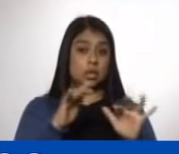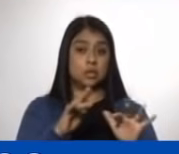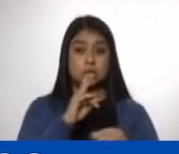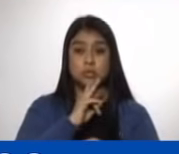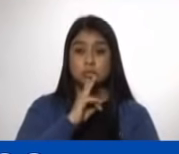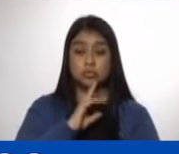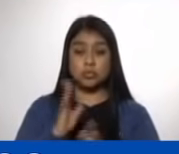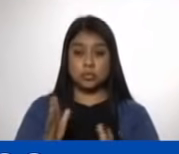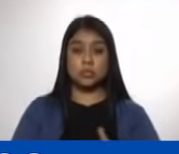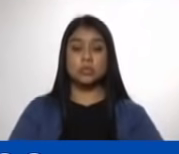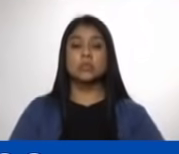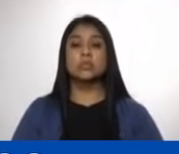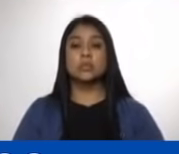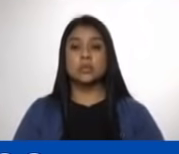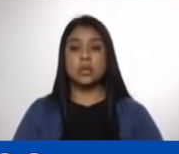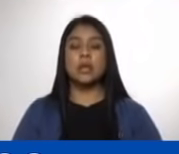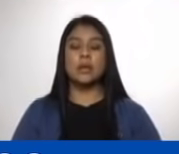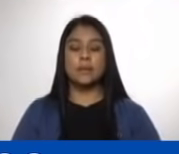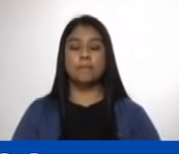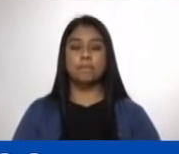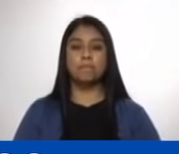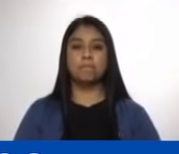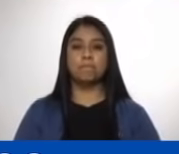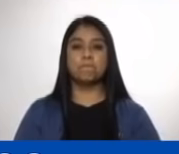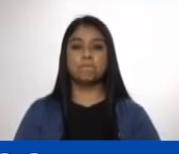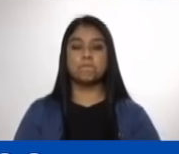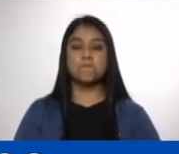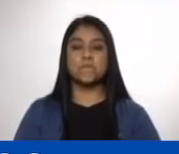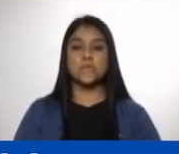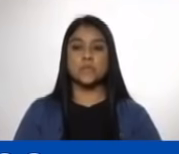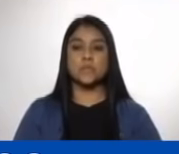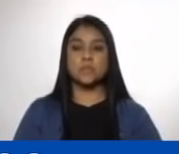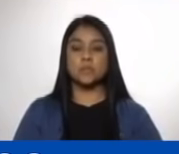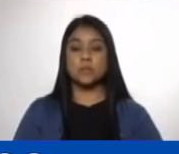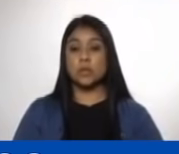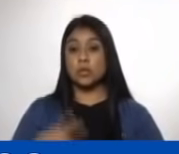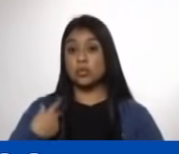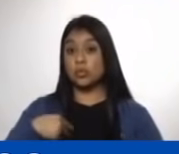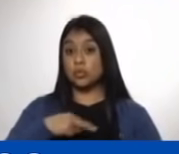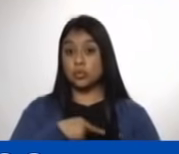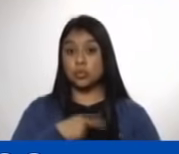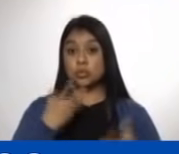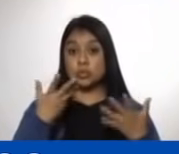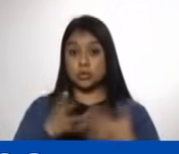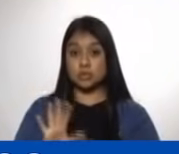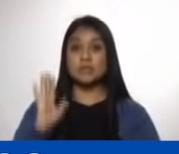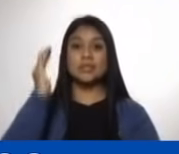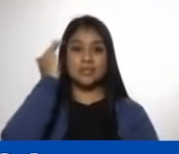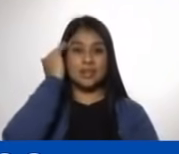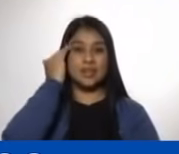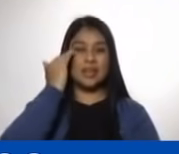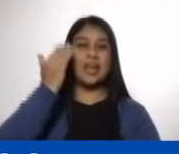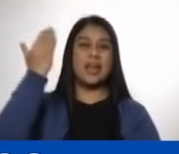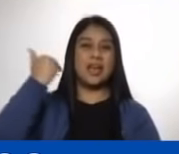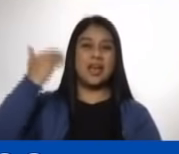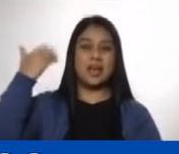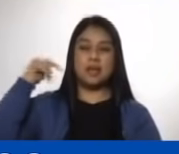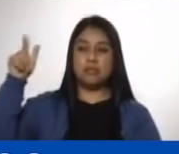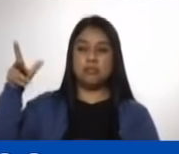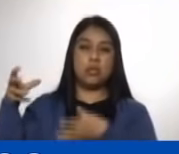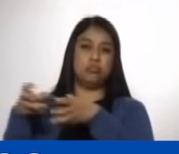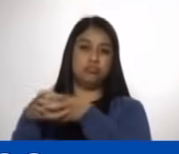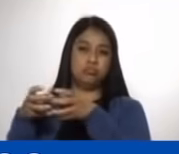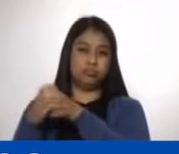Muchas gracias por su pregunta. Nosotros, desde que nos enteramos de la eventual preparación de una